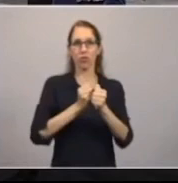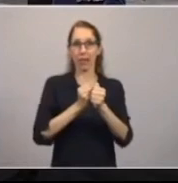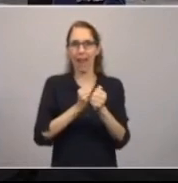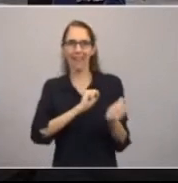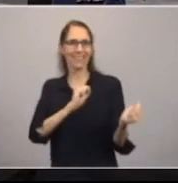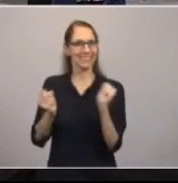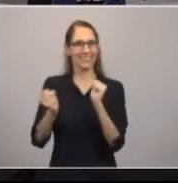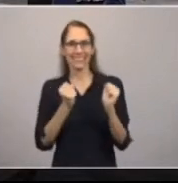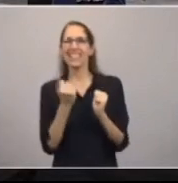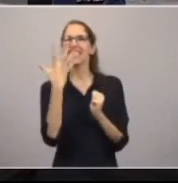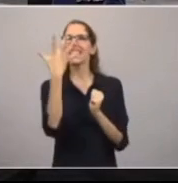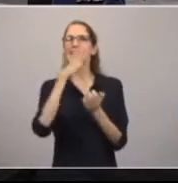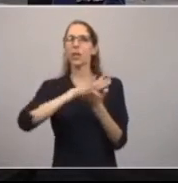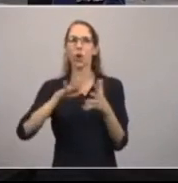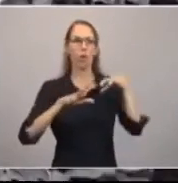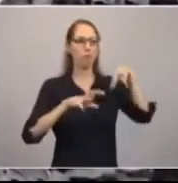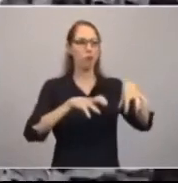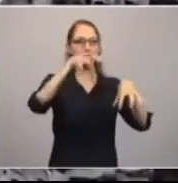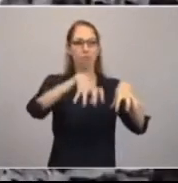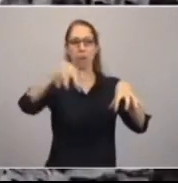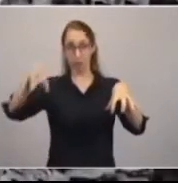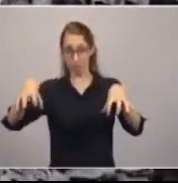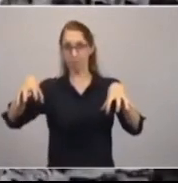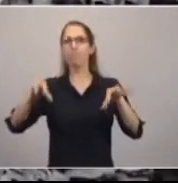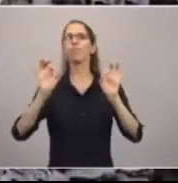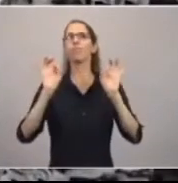políticas neoliberales. Las 5 empresas se querían ir.